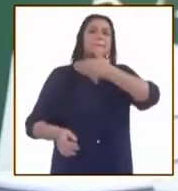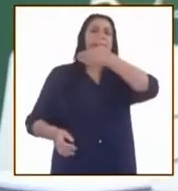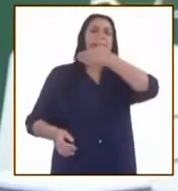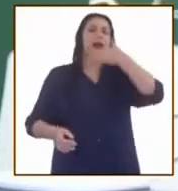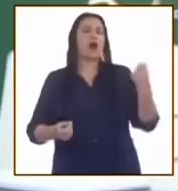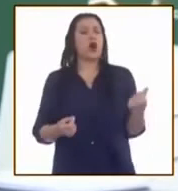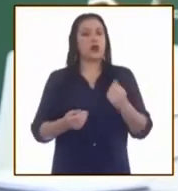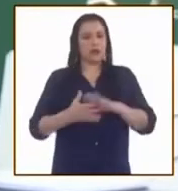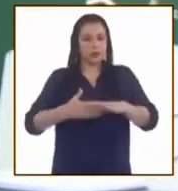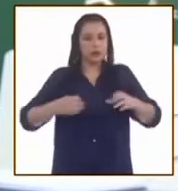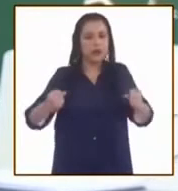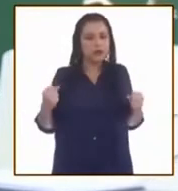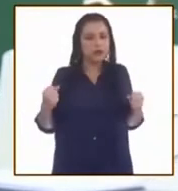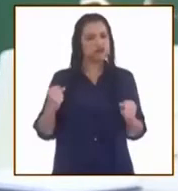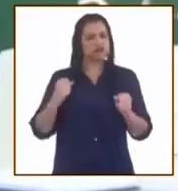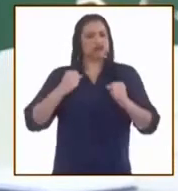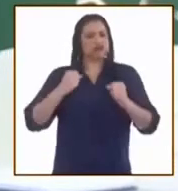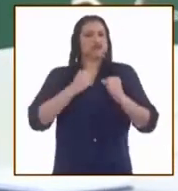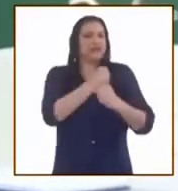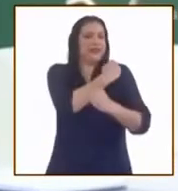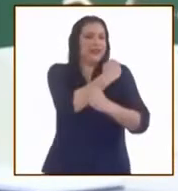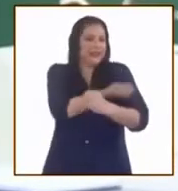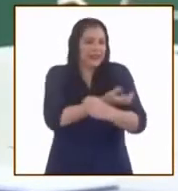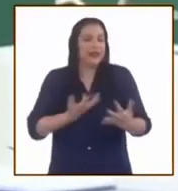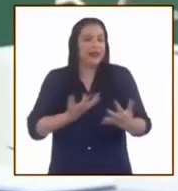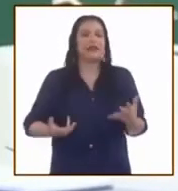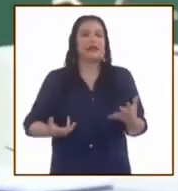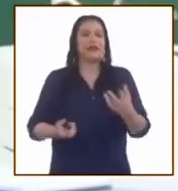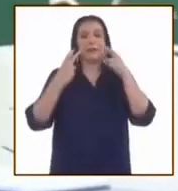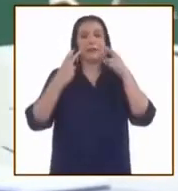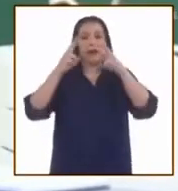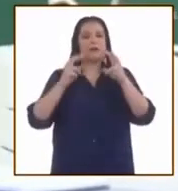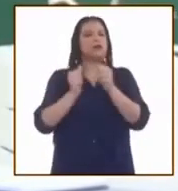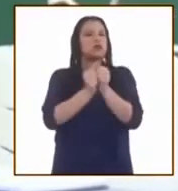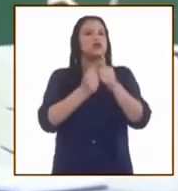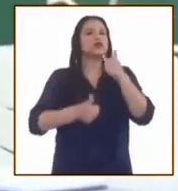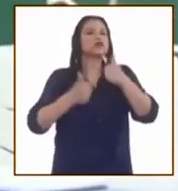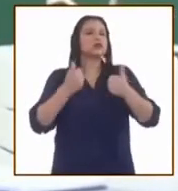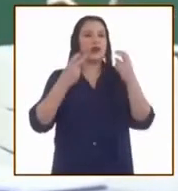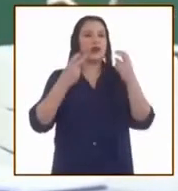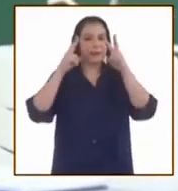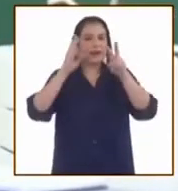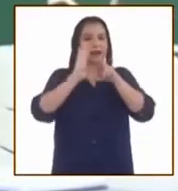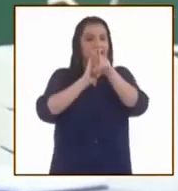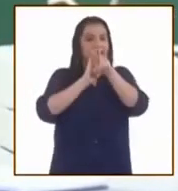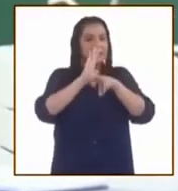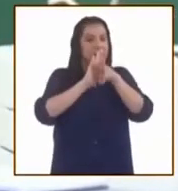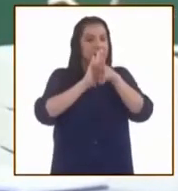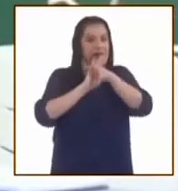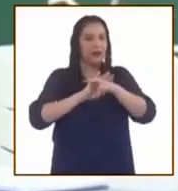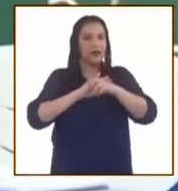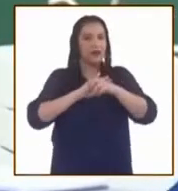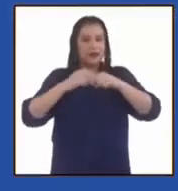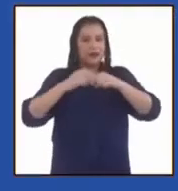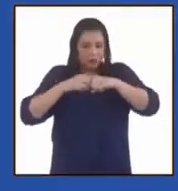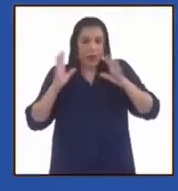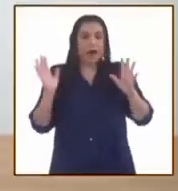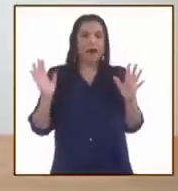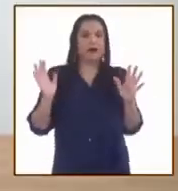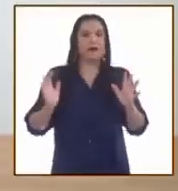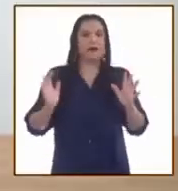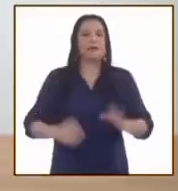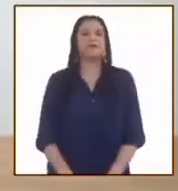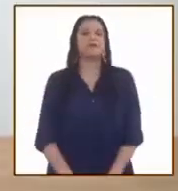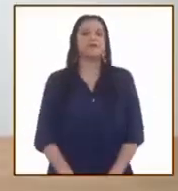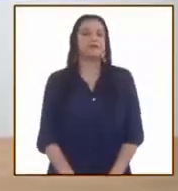para levantar la energía y el ánimo. Veamos juntas y juntos el siguiente video de Activarte.